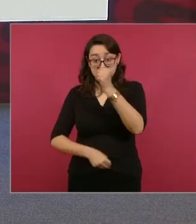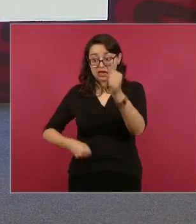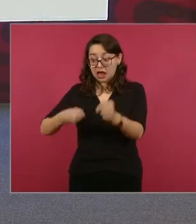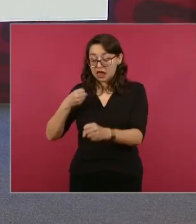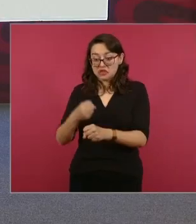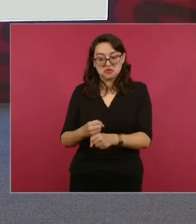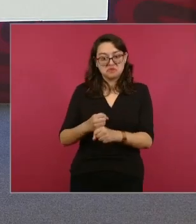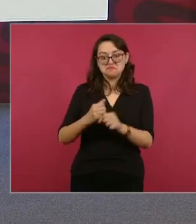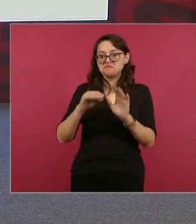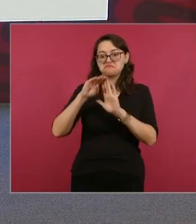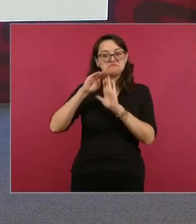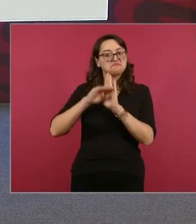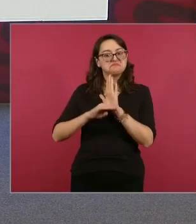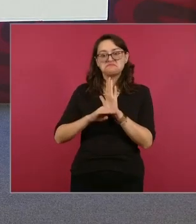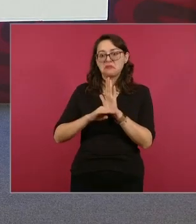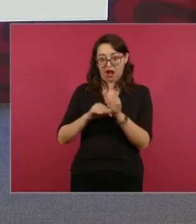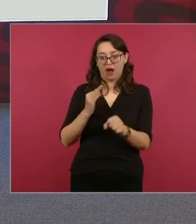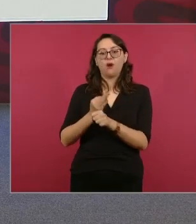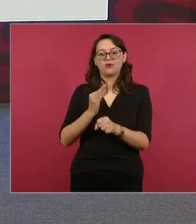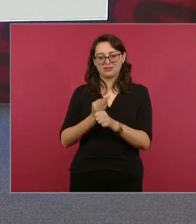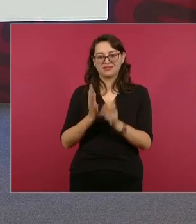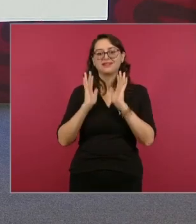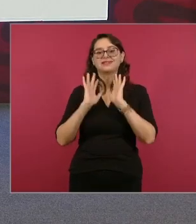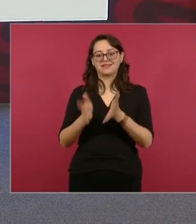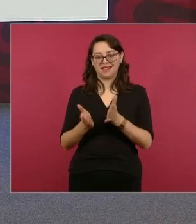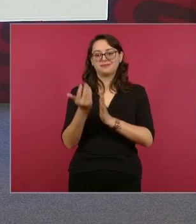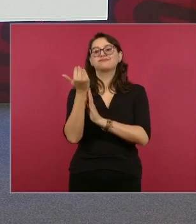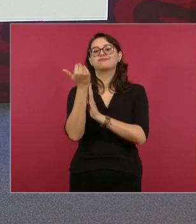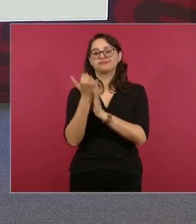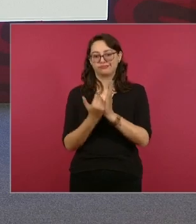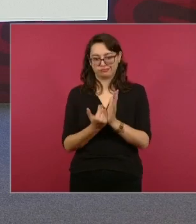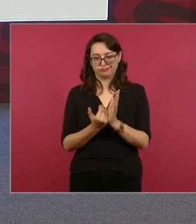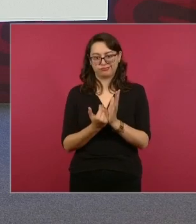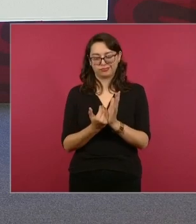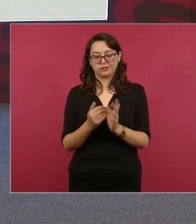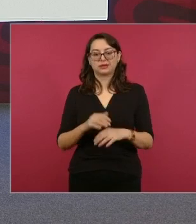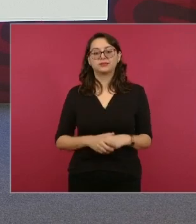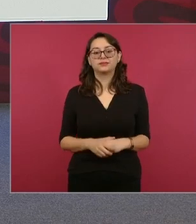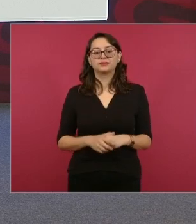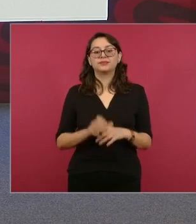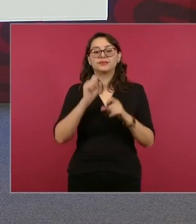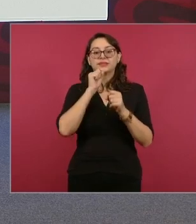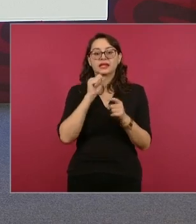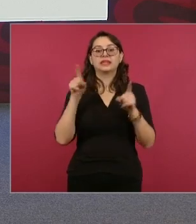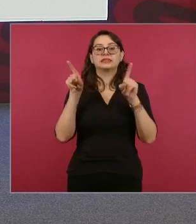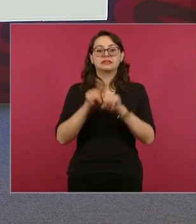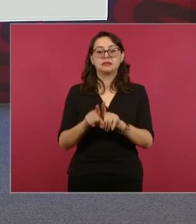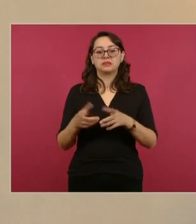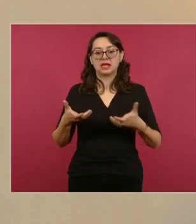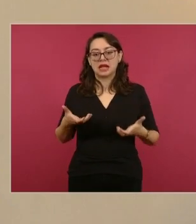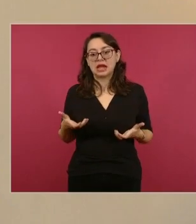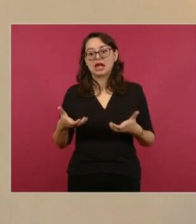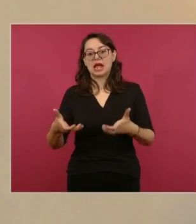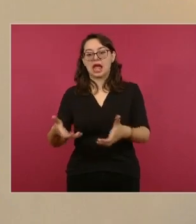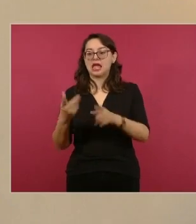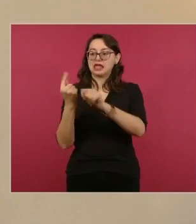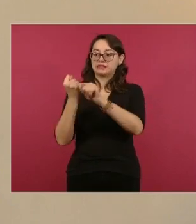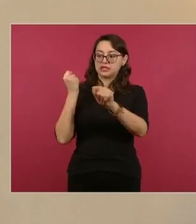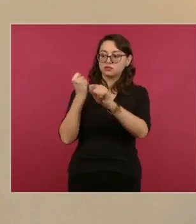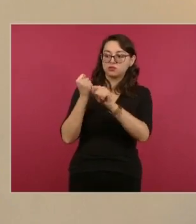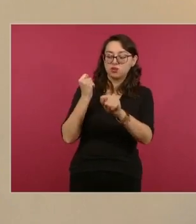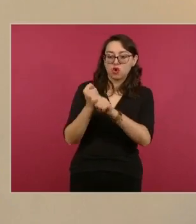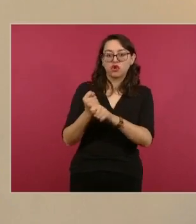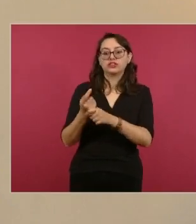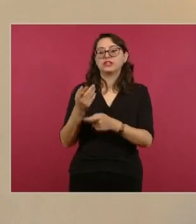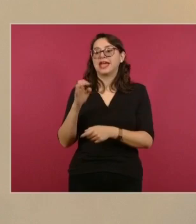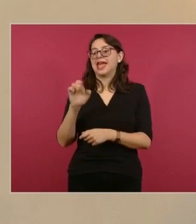reducido. En el caso de, hay importantes disminuciones en delitos como el robo en la calle y transporte público